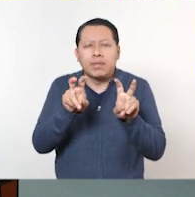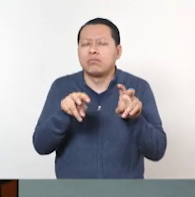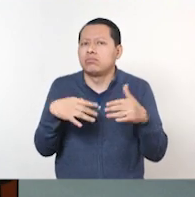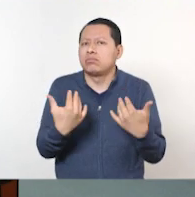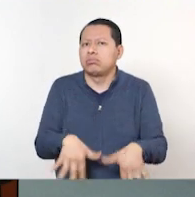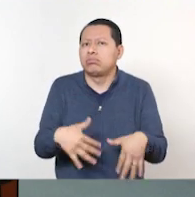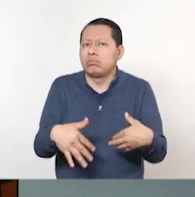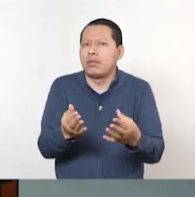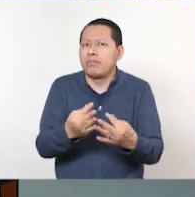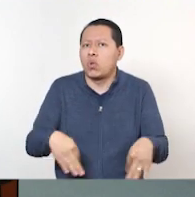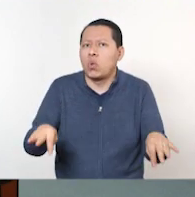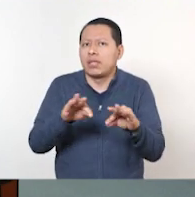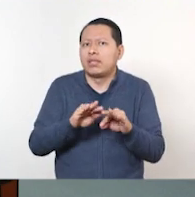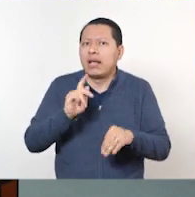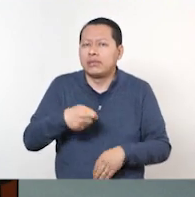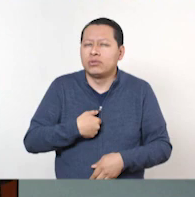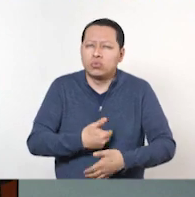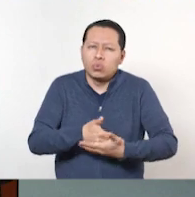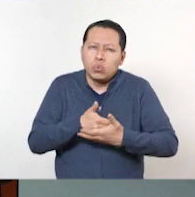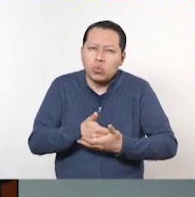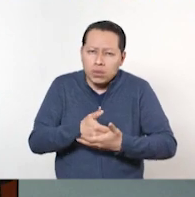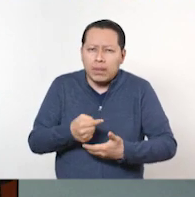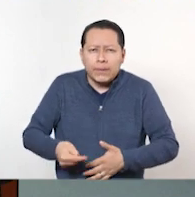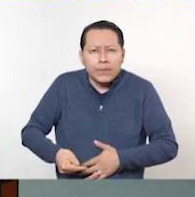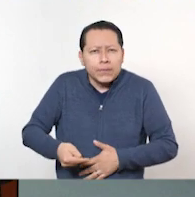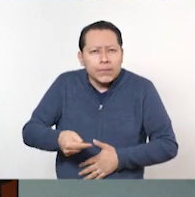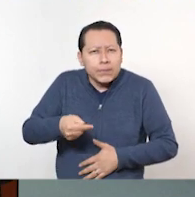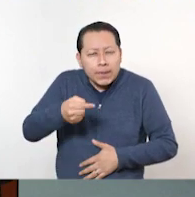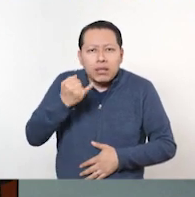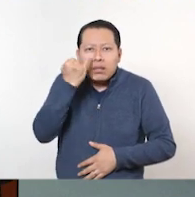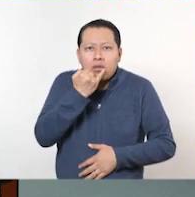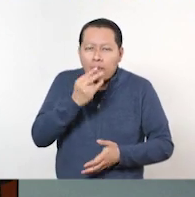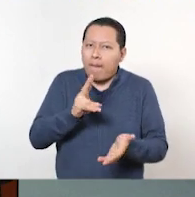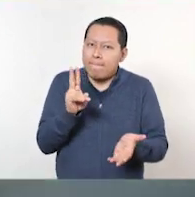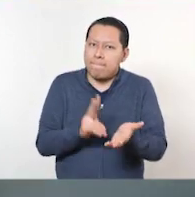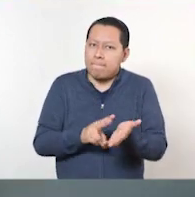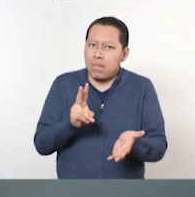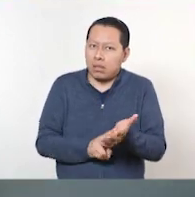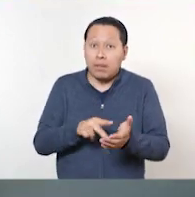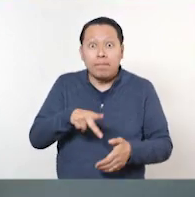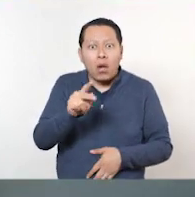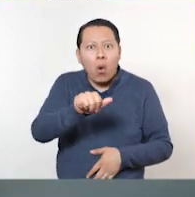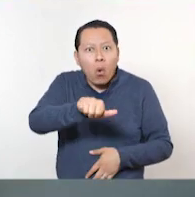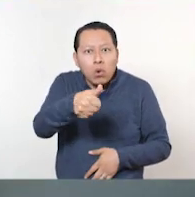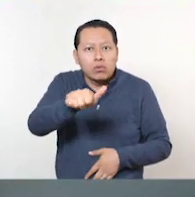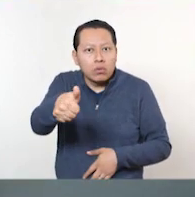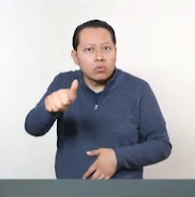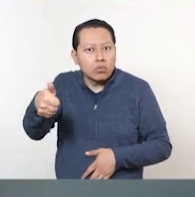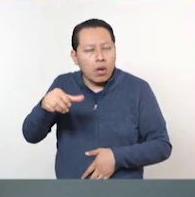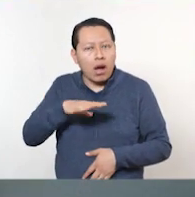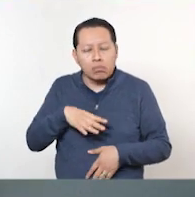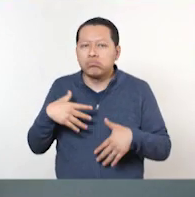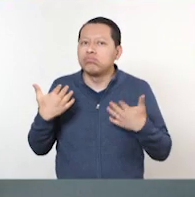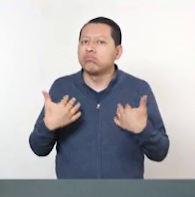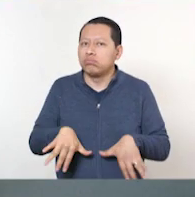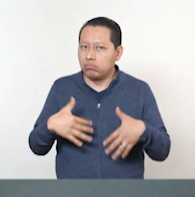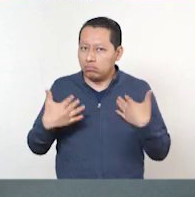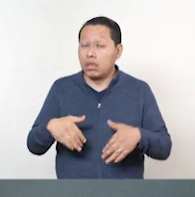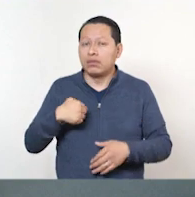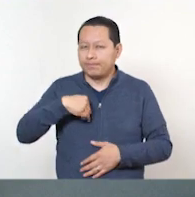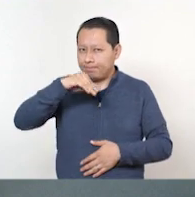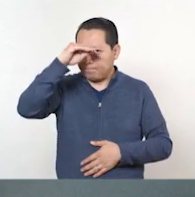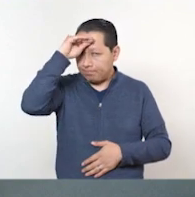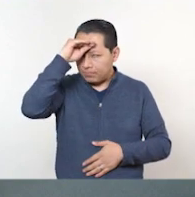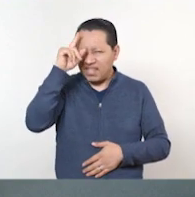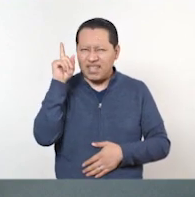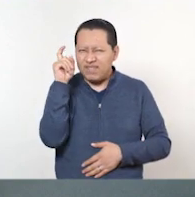Saber que la lengua que hablo desde bebé tiene un valor, pero también conocer que hay otras lenguas. ¿Sabes? De pronto me hace pensar